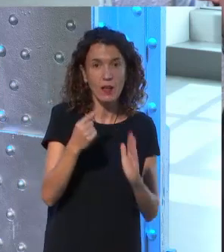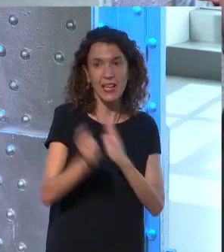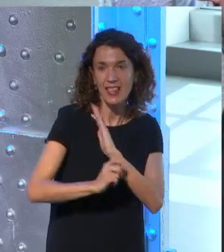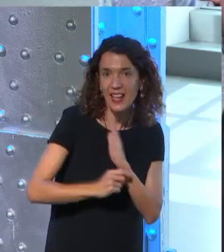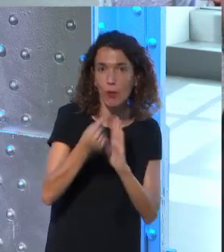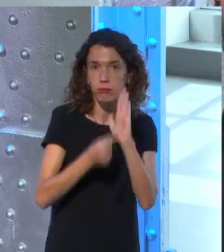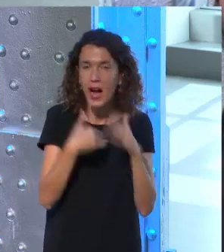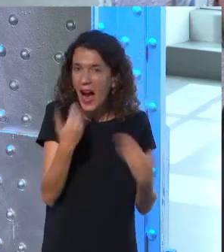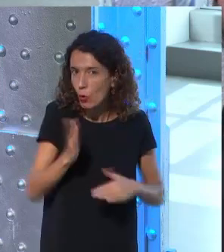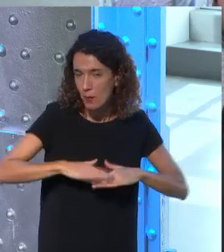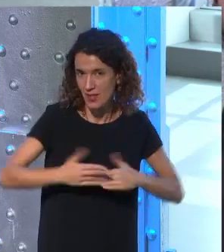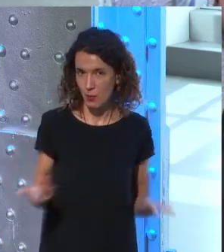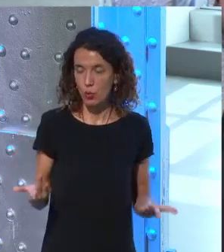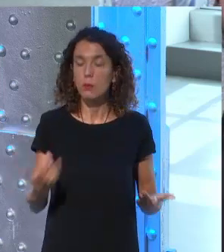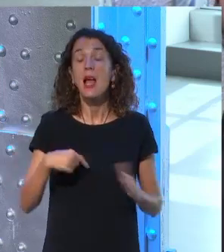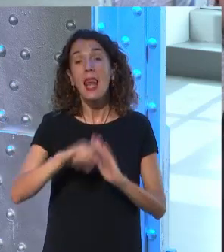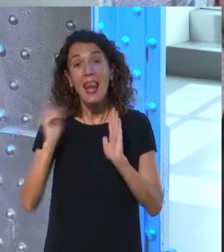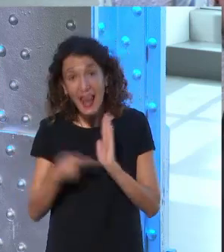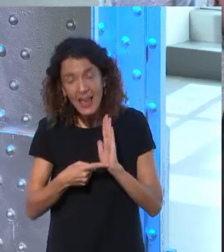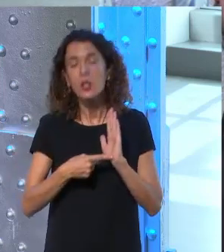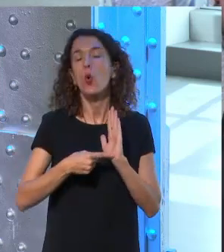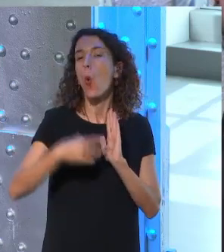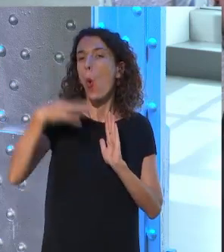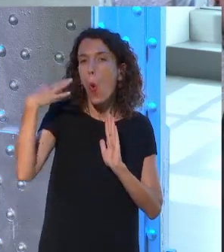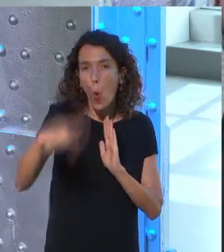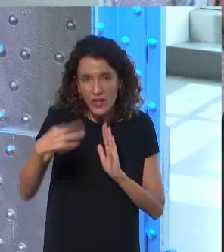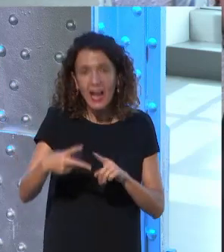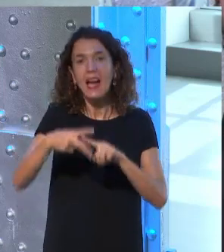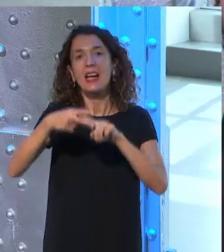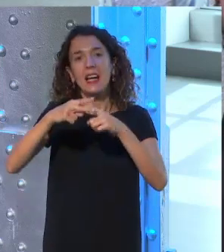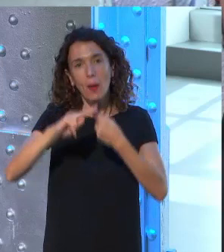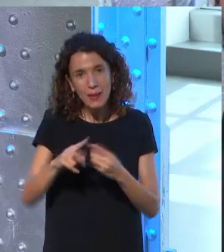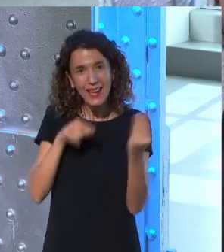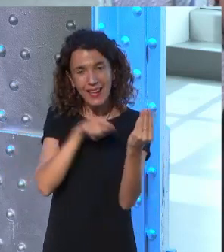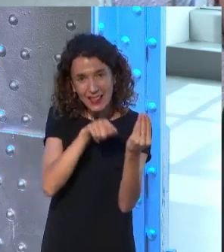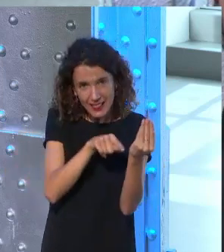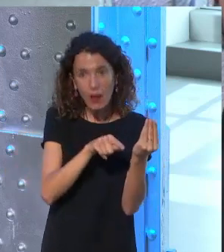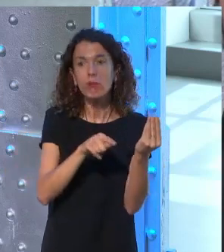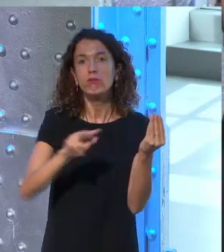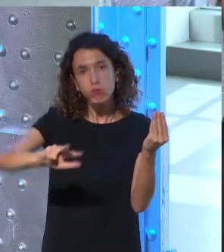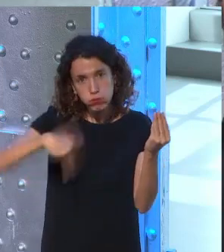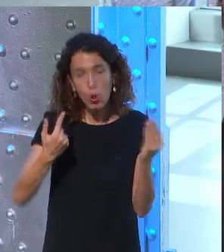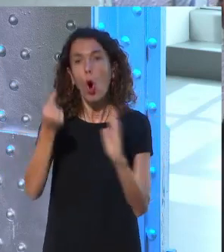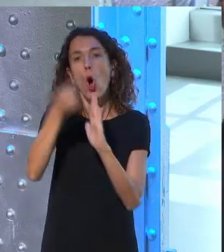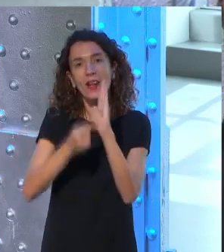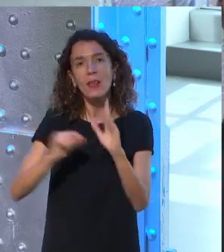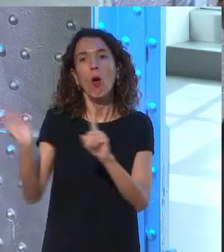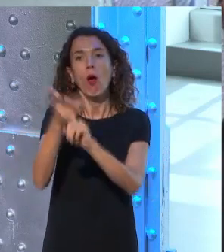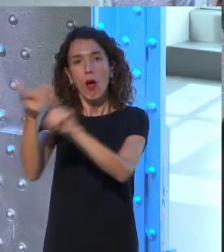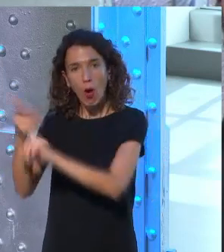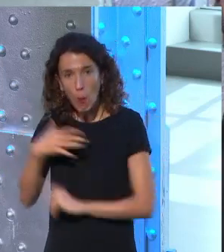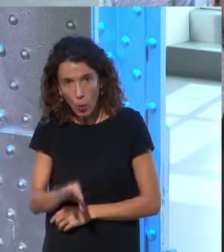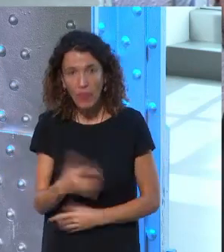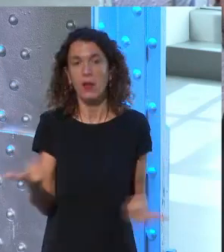nosotros pensamos que una ley es la única herramienta que permite de alcanzar los objetivos. Si